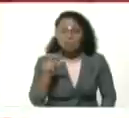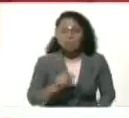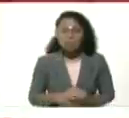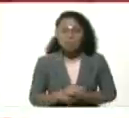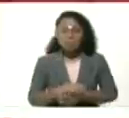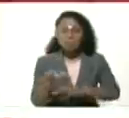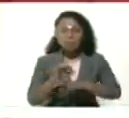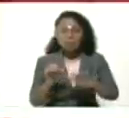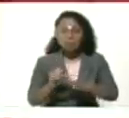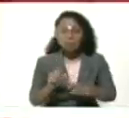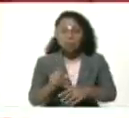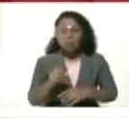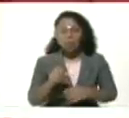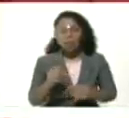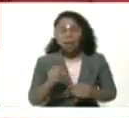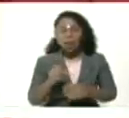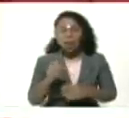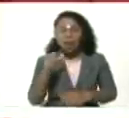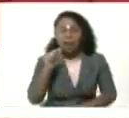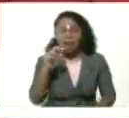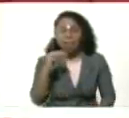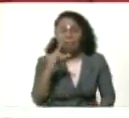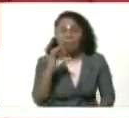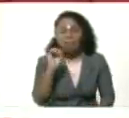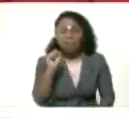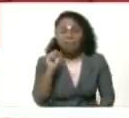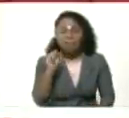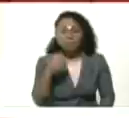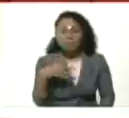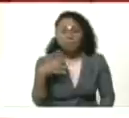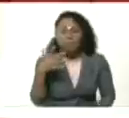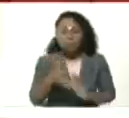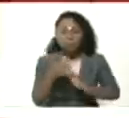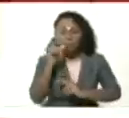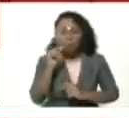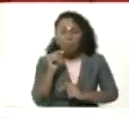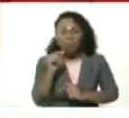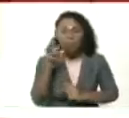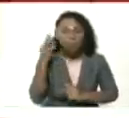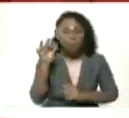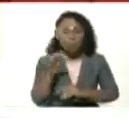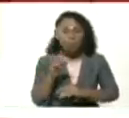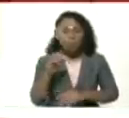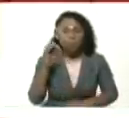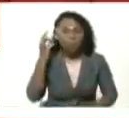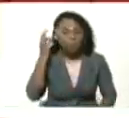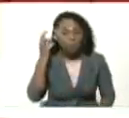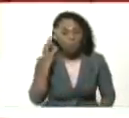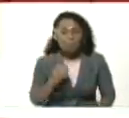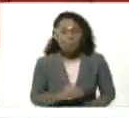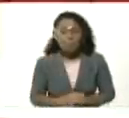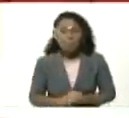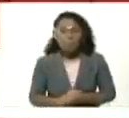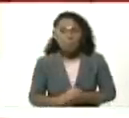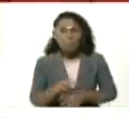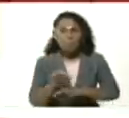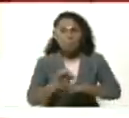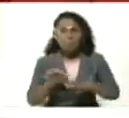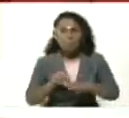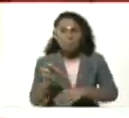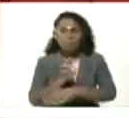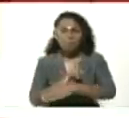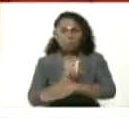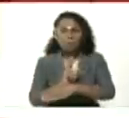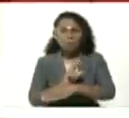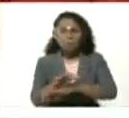Elías Guerra, municipio Libertador, Yérica Rivera, municipio Andrés Mata, Iliac Veloz,